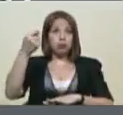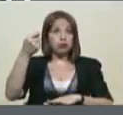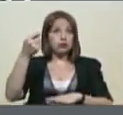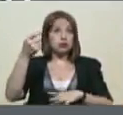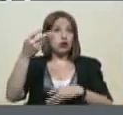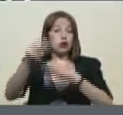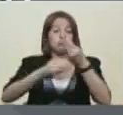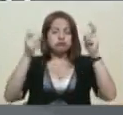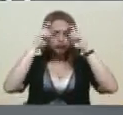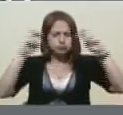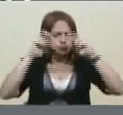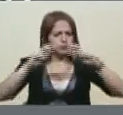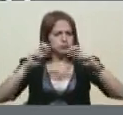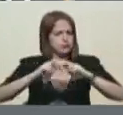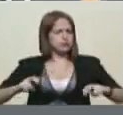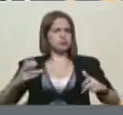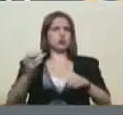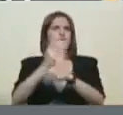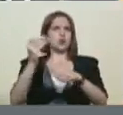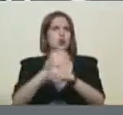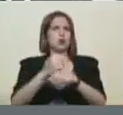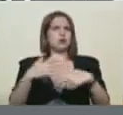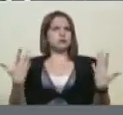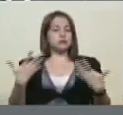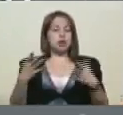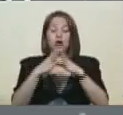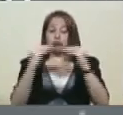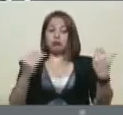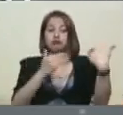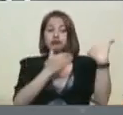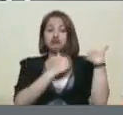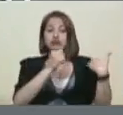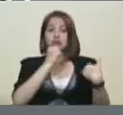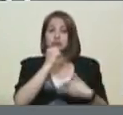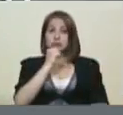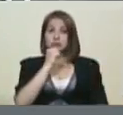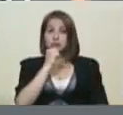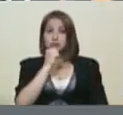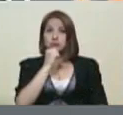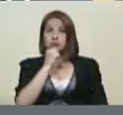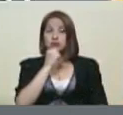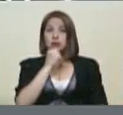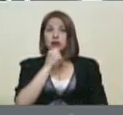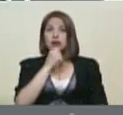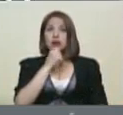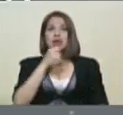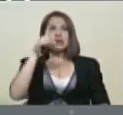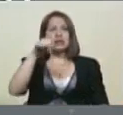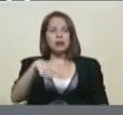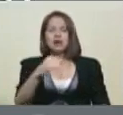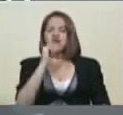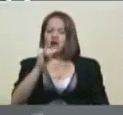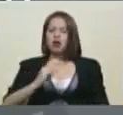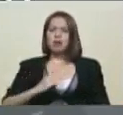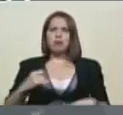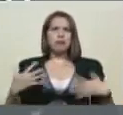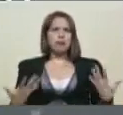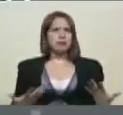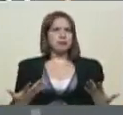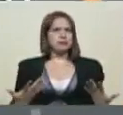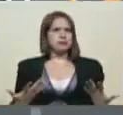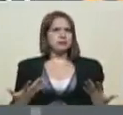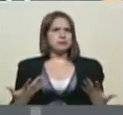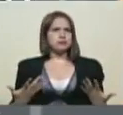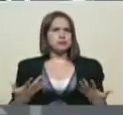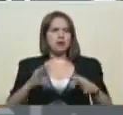investigar este hallazgo, todas sus implicaciones, lo que se nos ha informado de